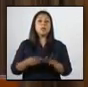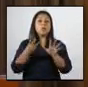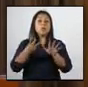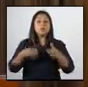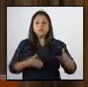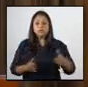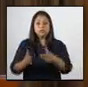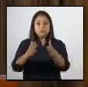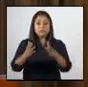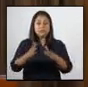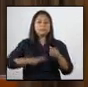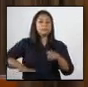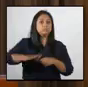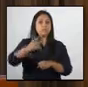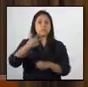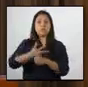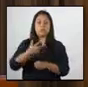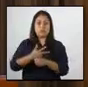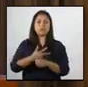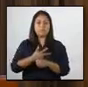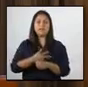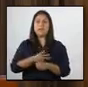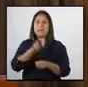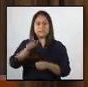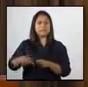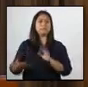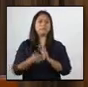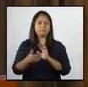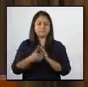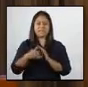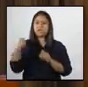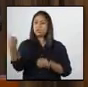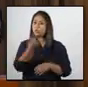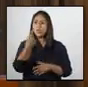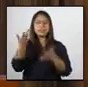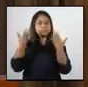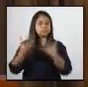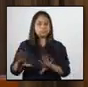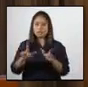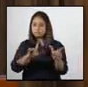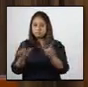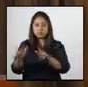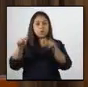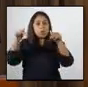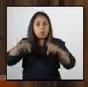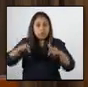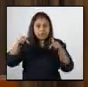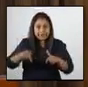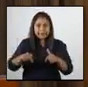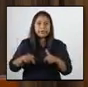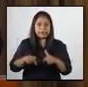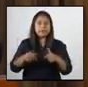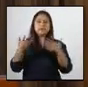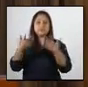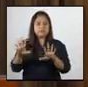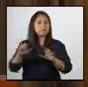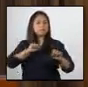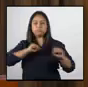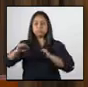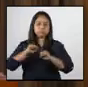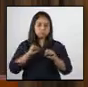nacional han sido afectadas y todas han sido atendidas hoy mismo vamos y estamos trabajando